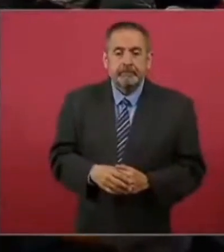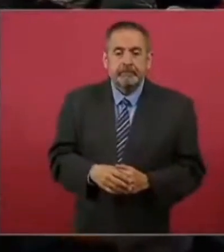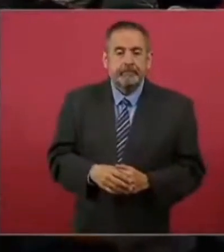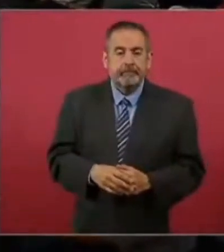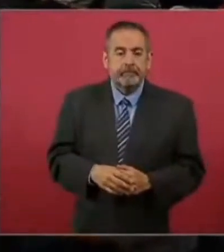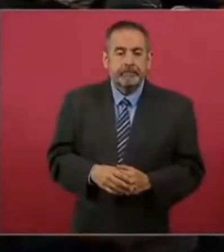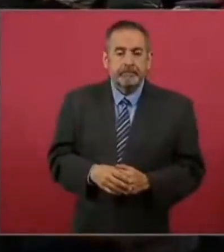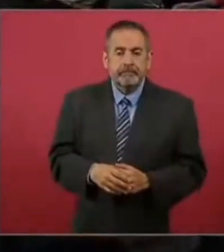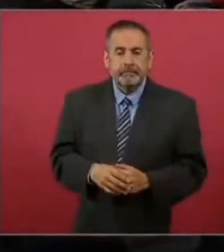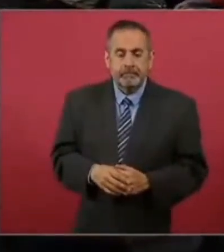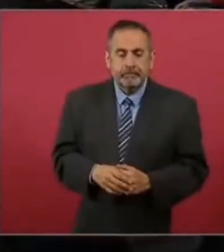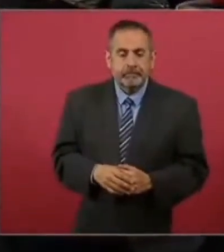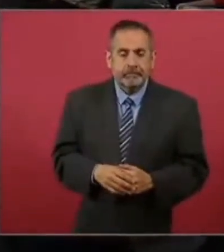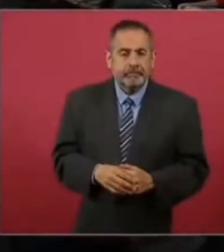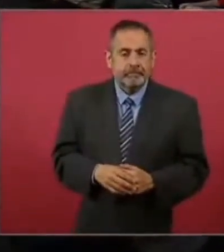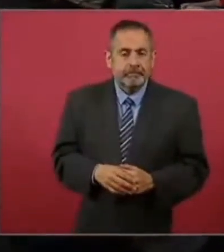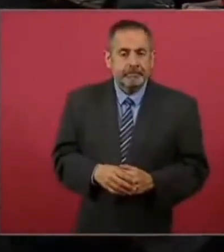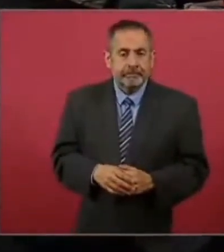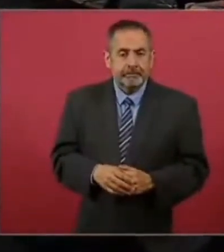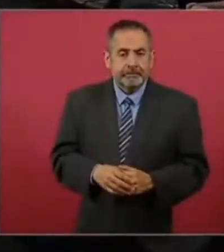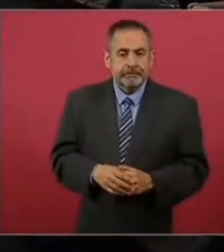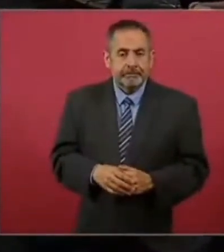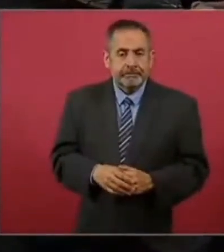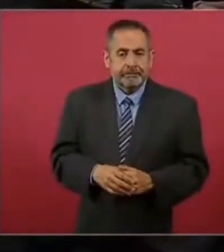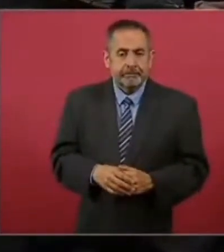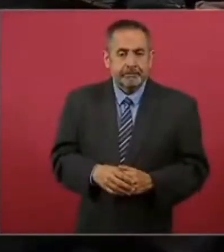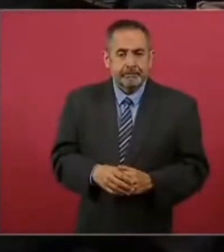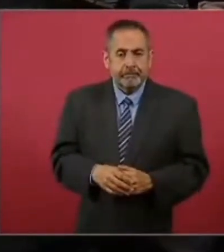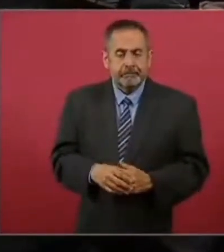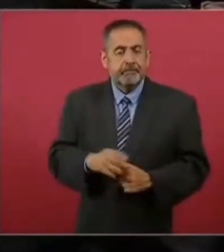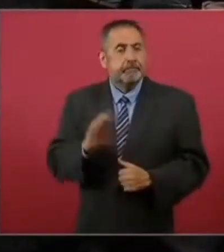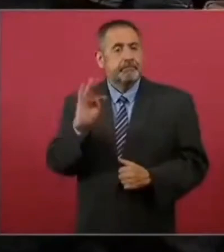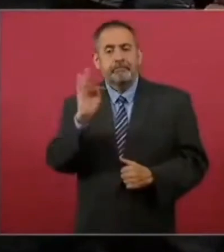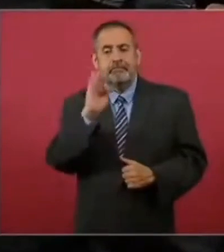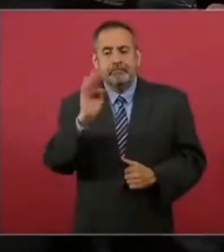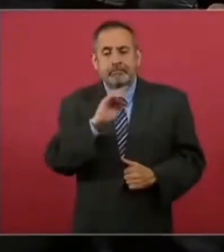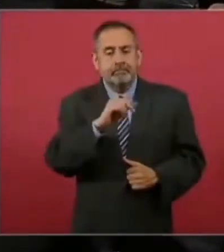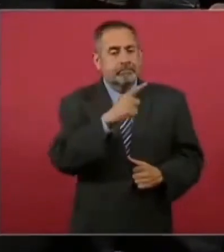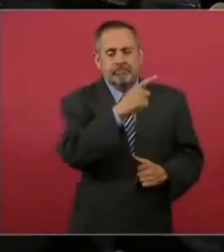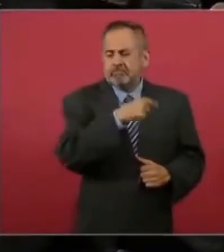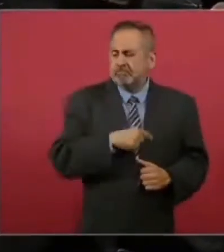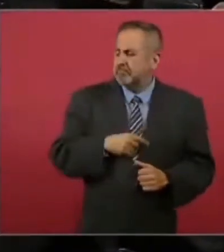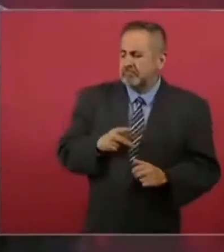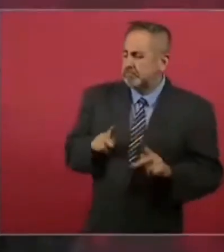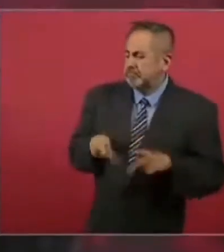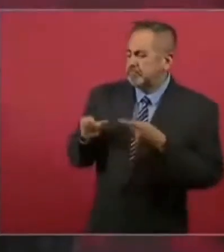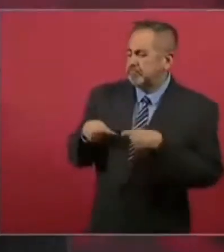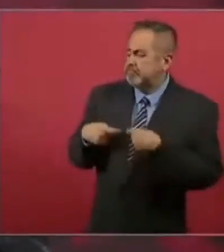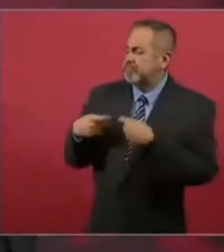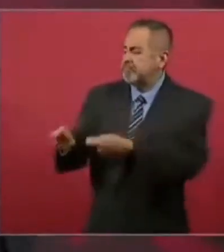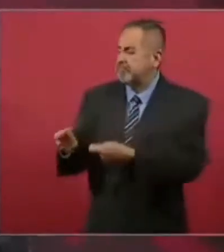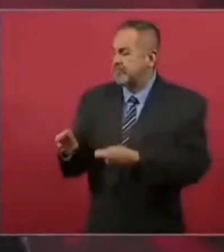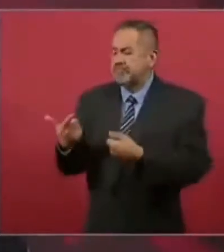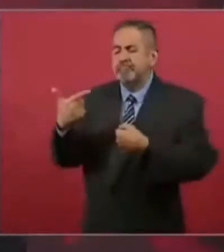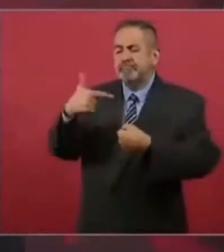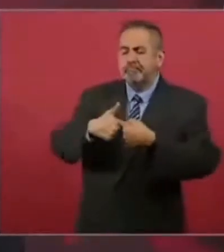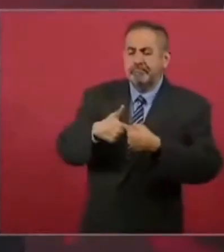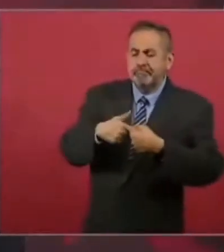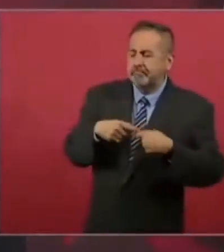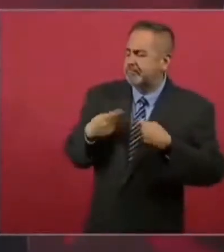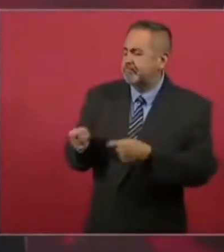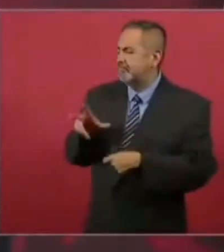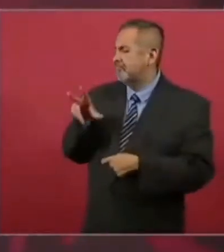si deciden las potencias no venderle petróleo? o mejor dicho, no